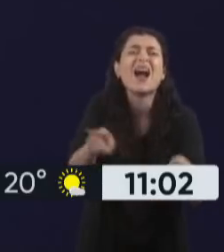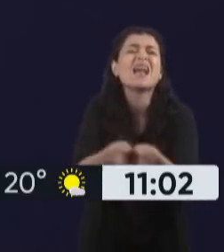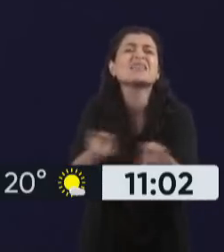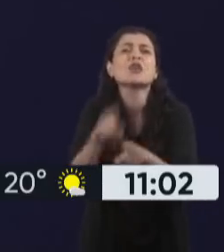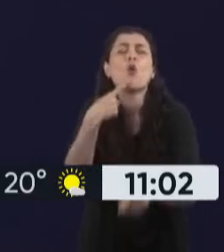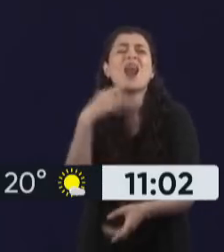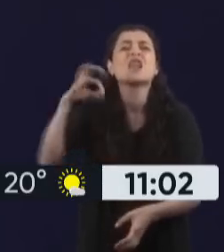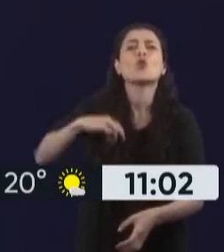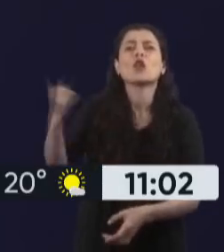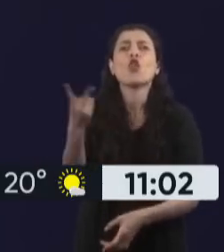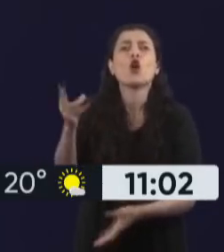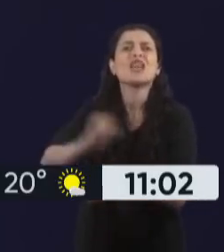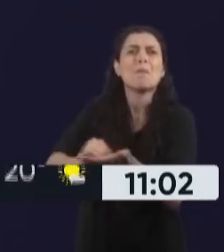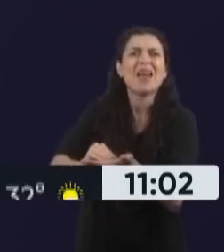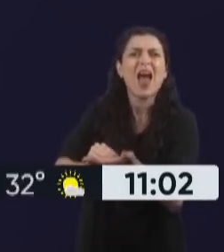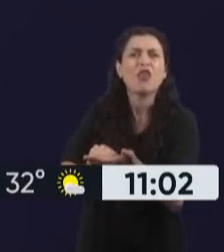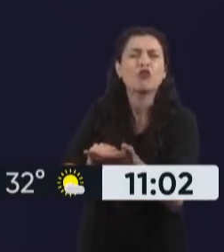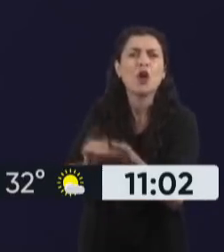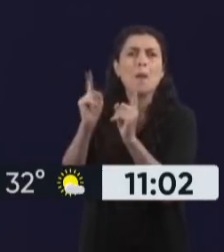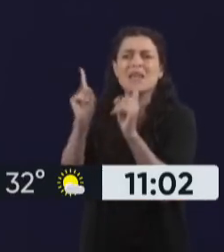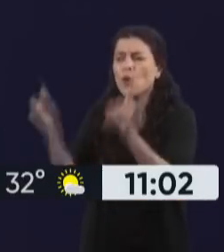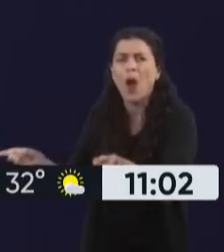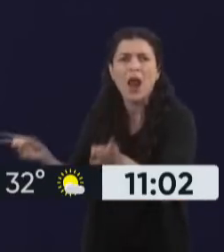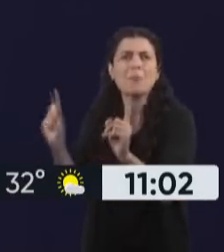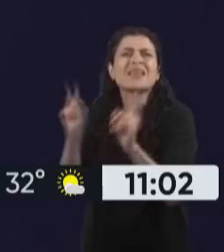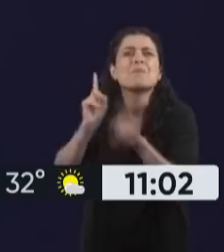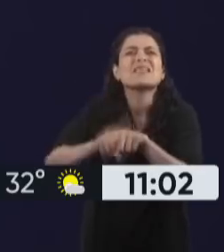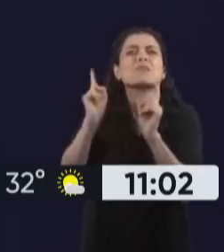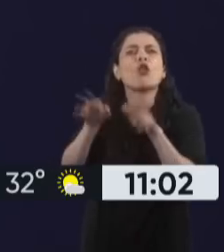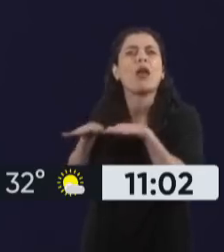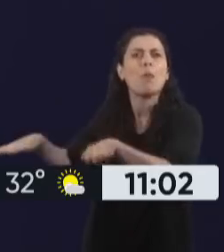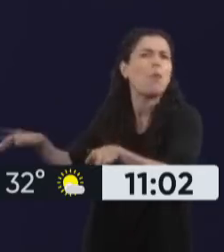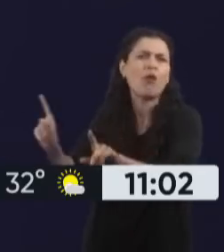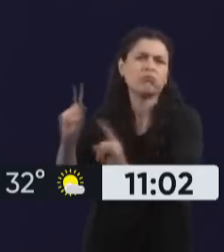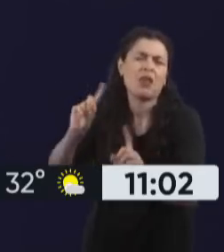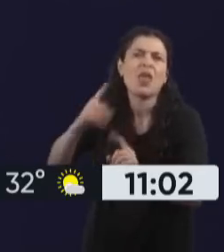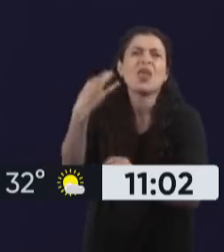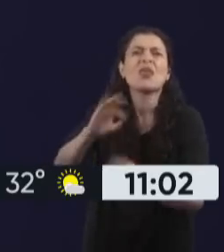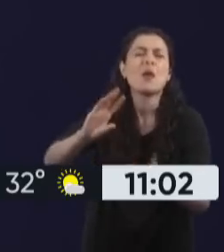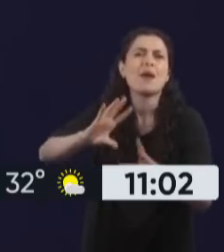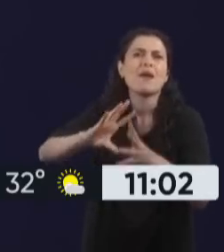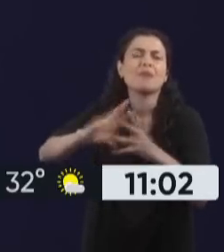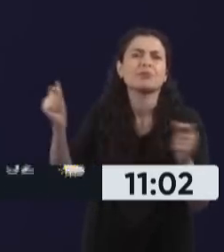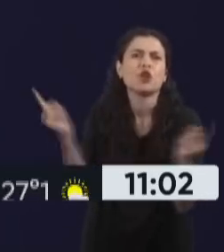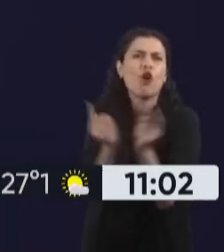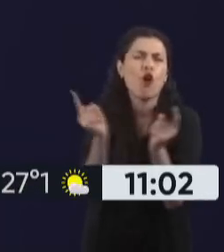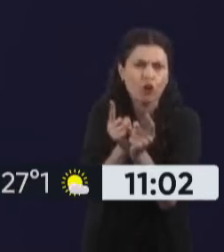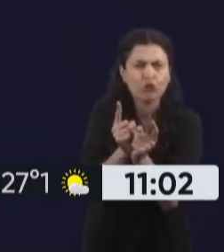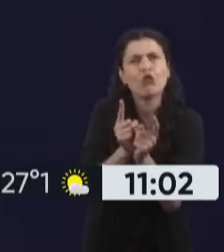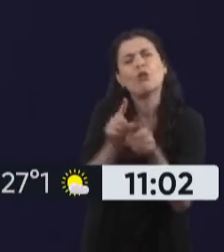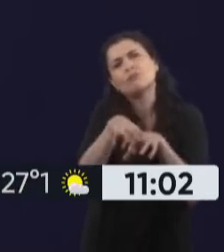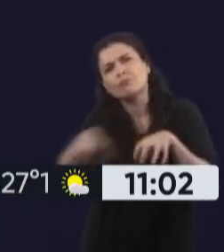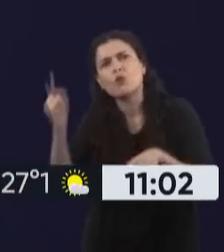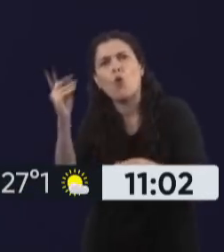resulta sumamente ilógico, mucho más en un país con los niveles de pobreza y de indigencia